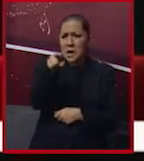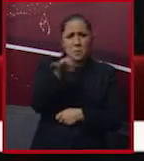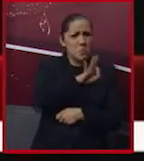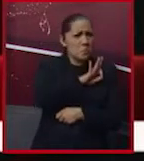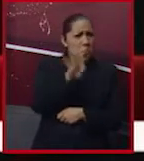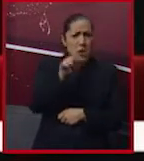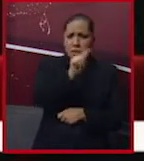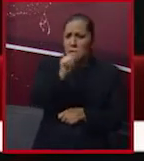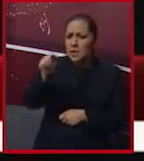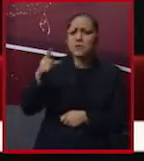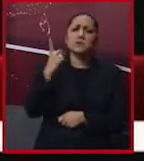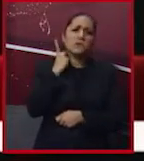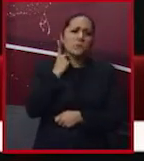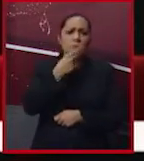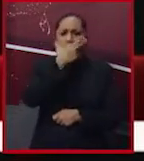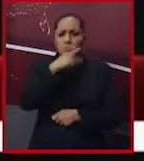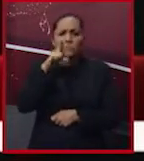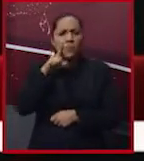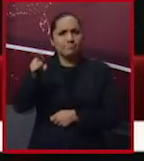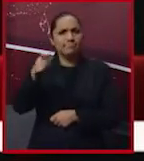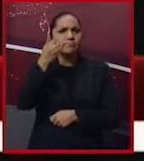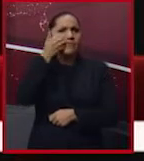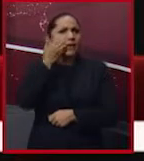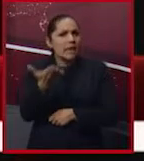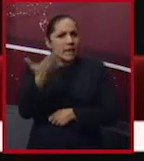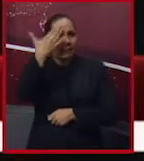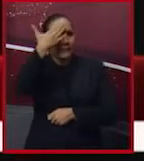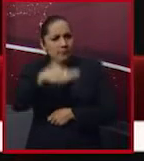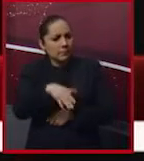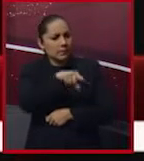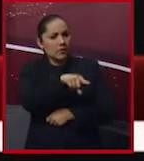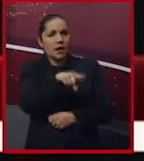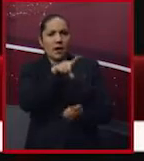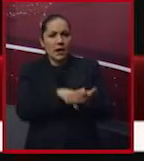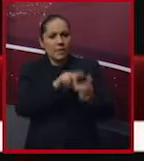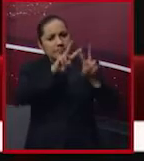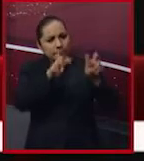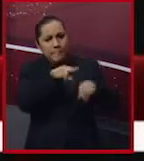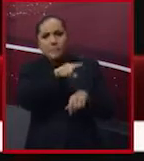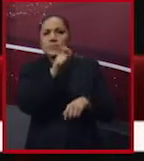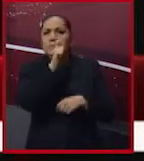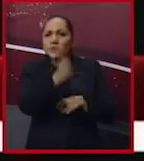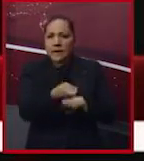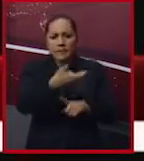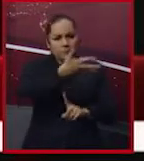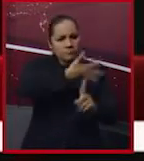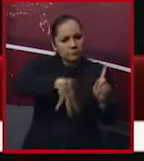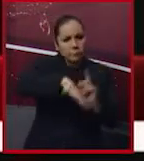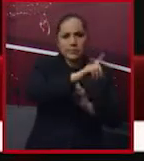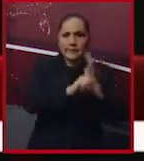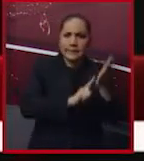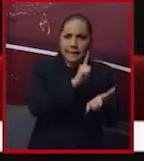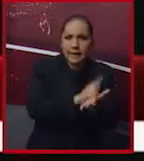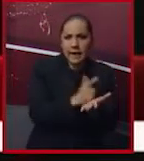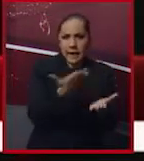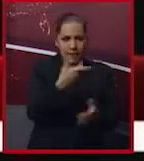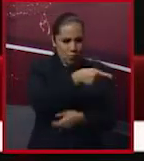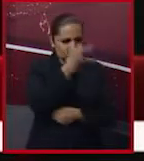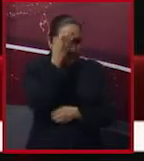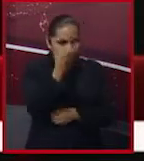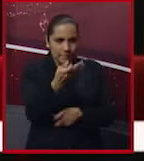interesar cuál es el contexto jurídico de una determinada materia y sin necesidad de que él vaya a presentar la